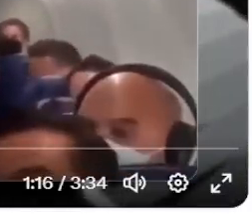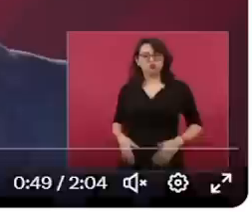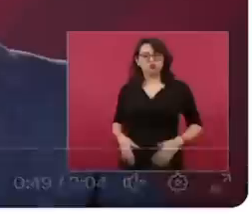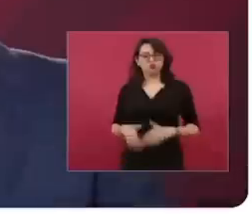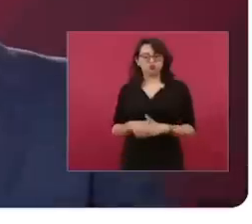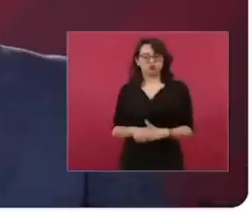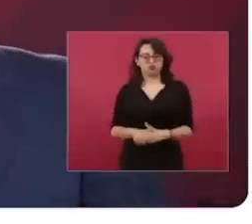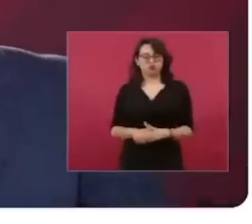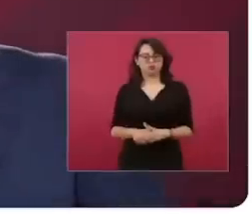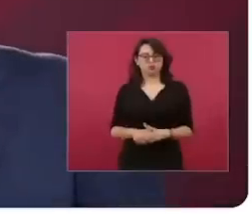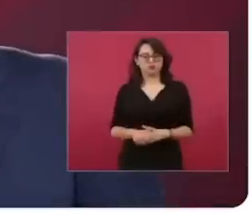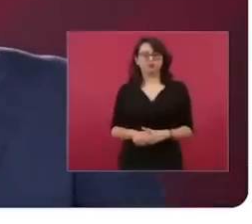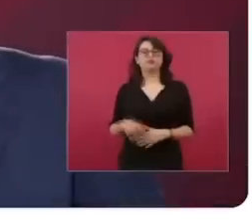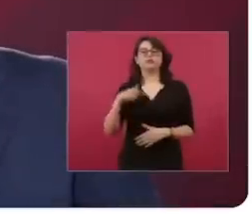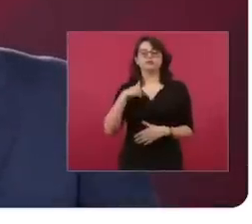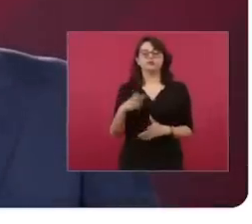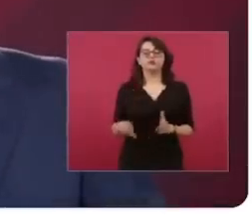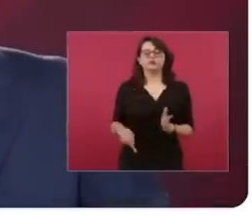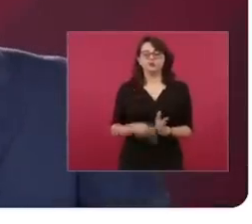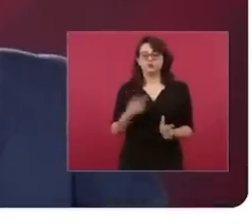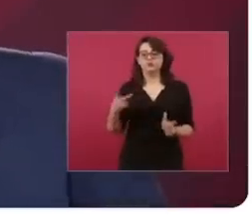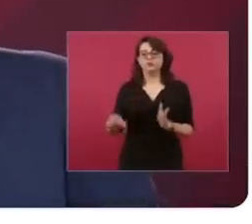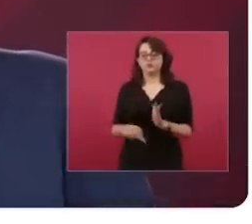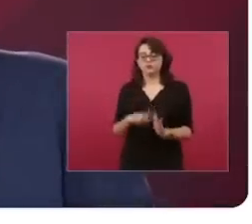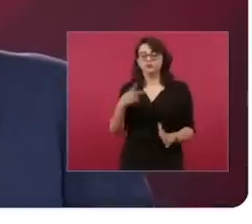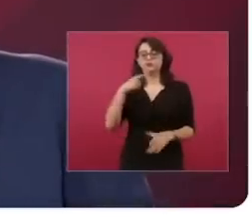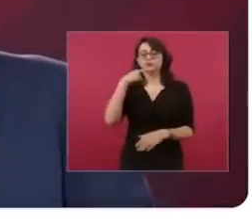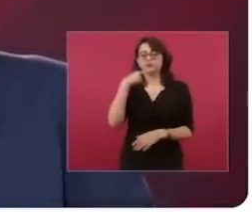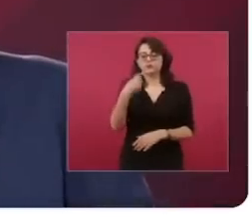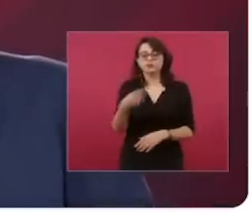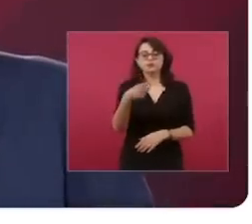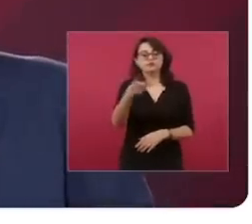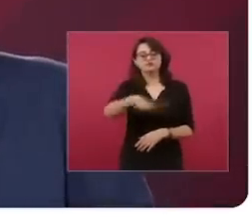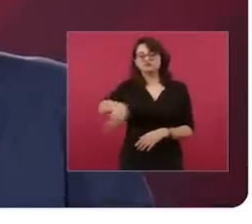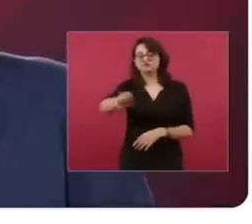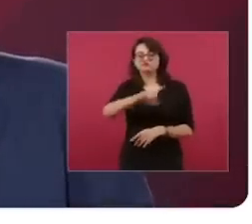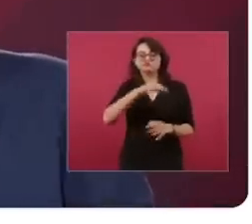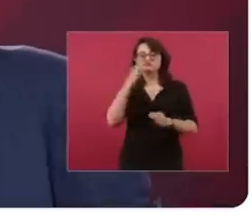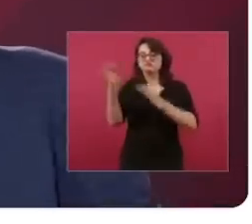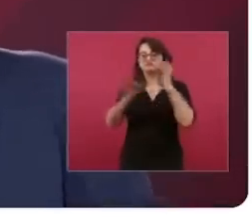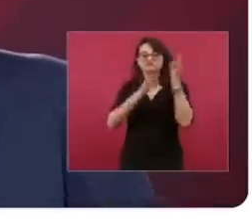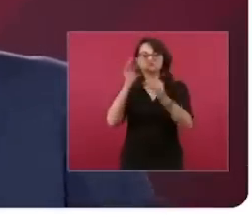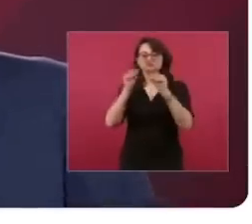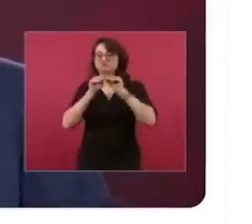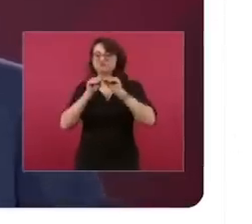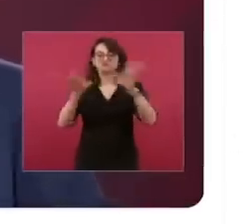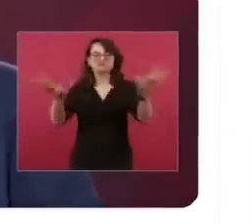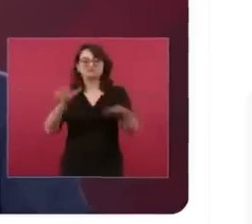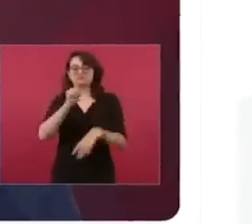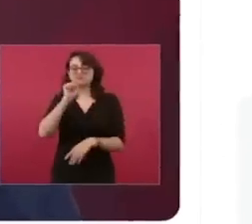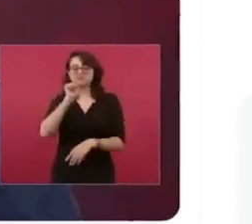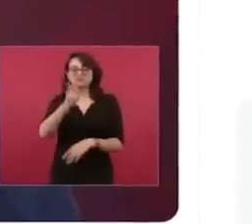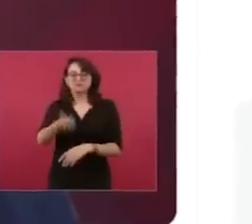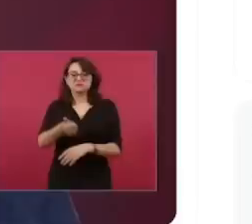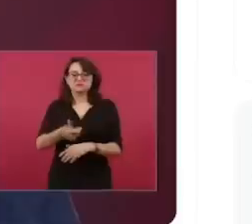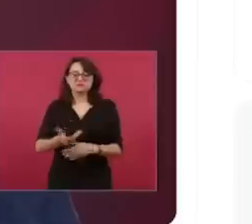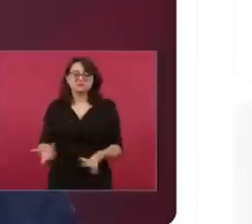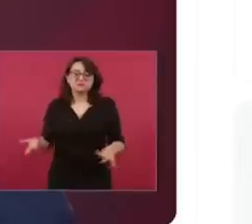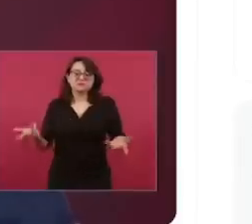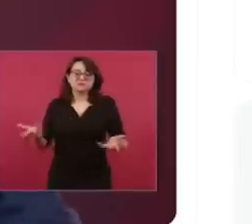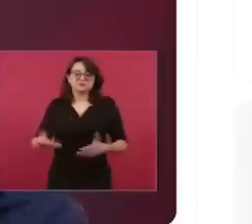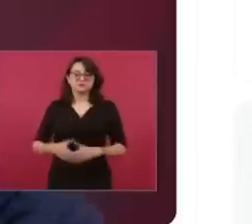Mola, a desprestigiar al presidente. Y primero decían que cómo era posible que el presidente de la República fuera tan